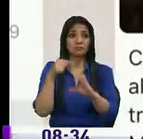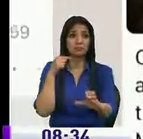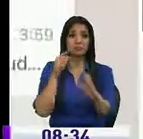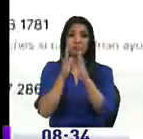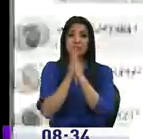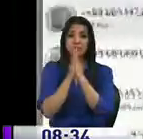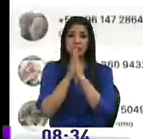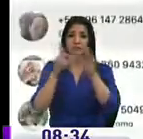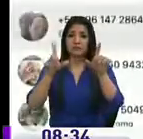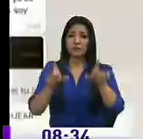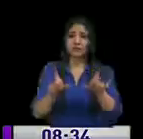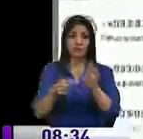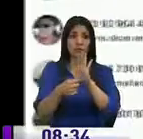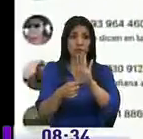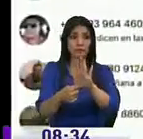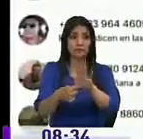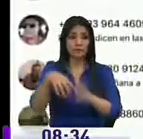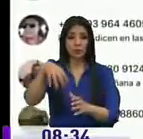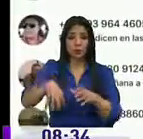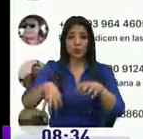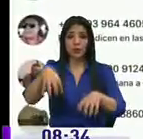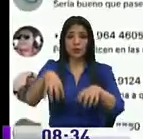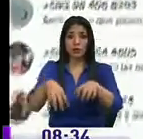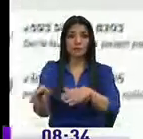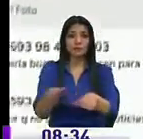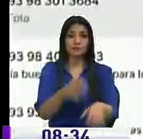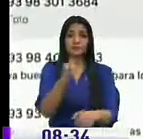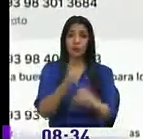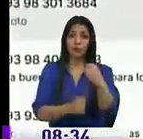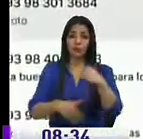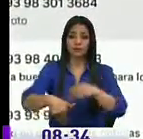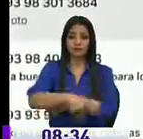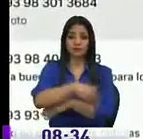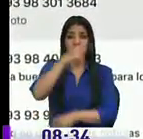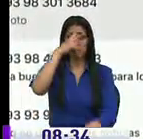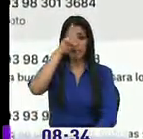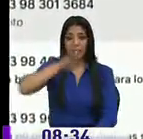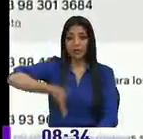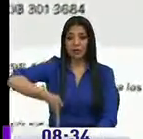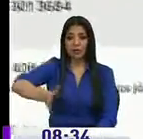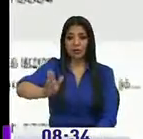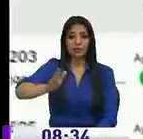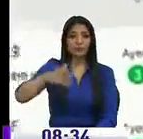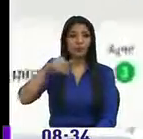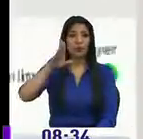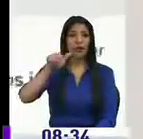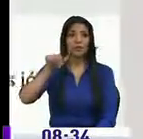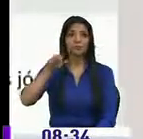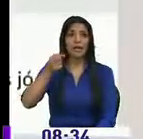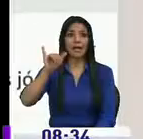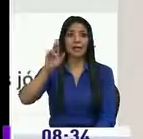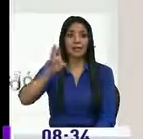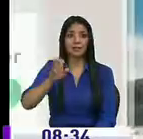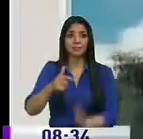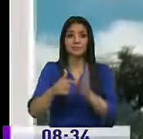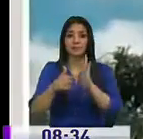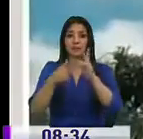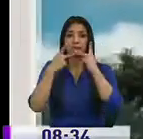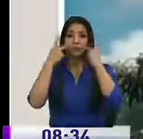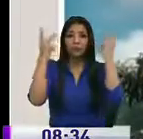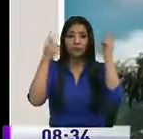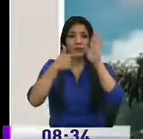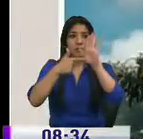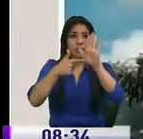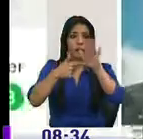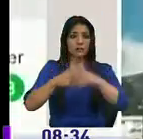ahí está, destrozado con los huecos. Y finalmente, calle México y Buenos Aires, favor para que lo publiquen. Vean, ¿qué están